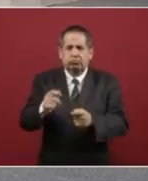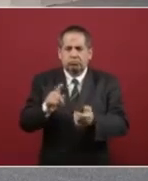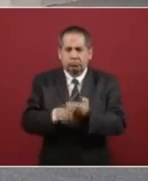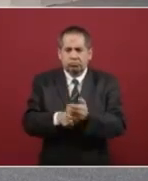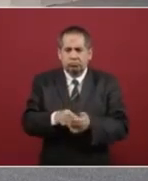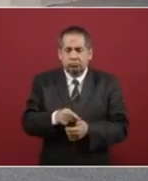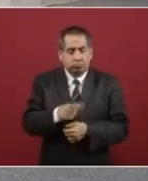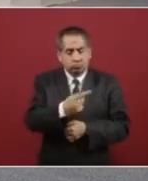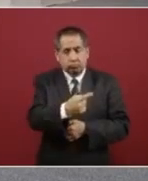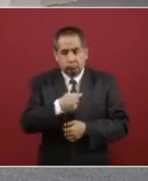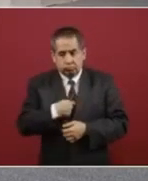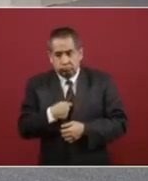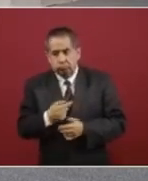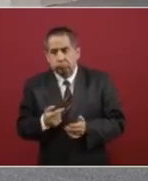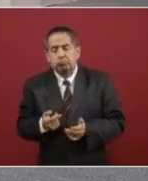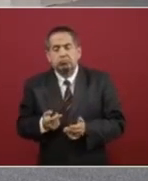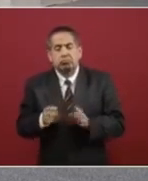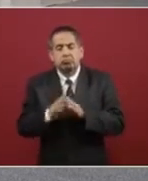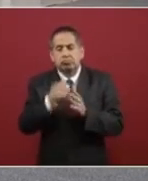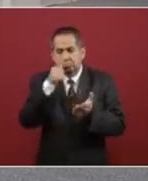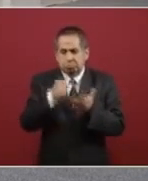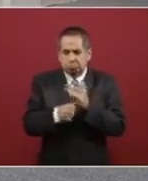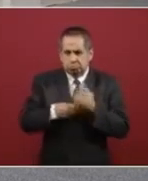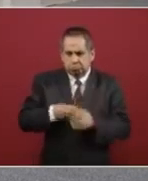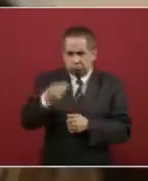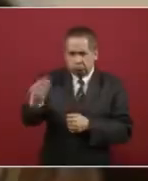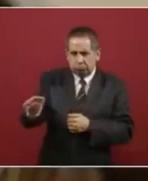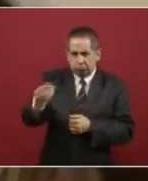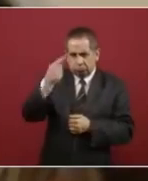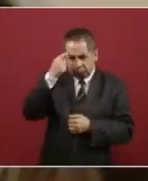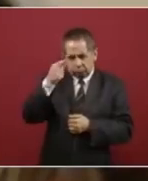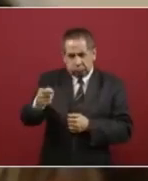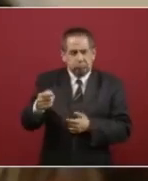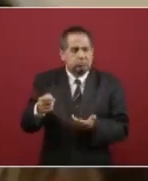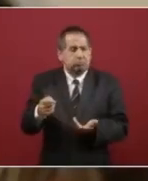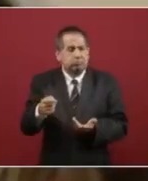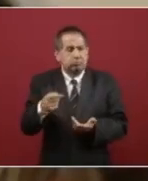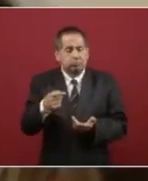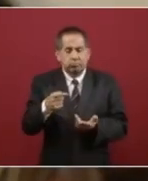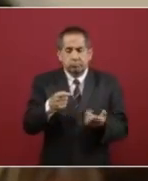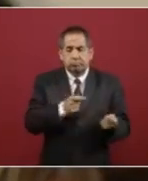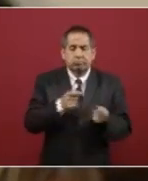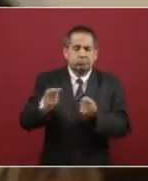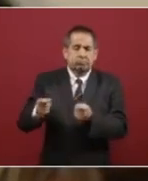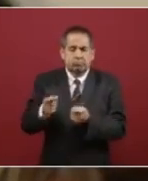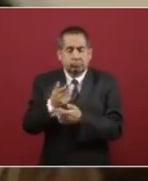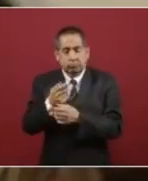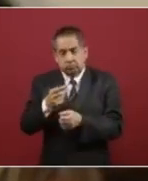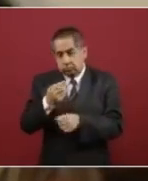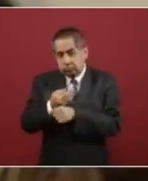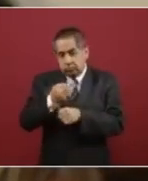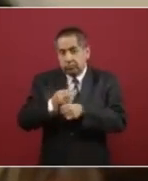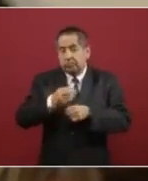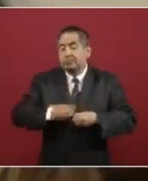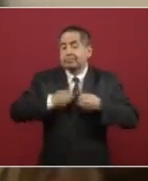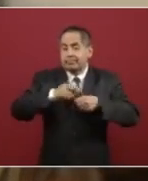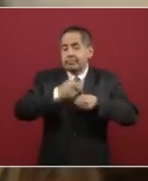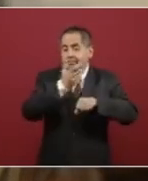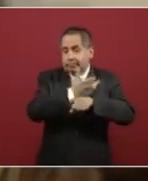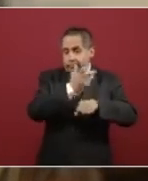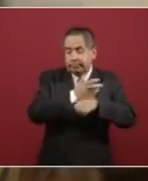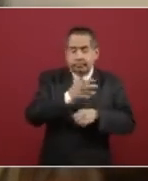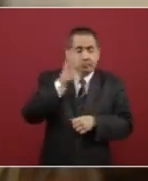han confiado en darle esta carta personalmente a usted, ya que ellos están en los Estados Unidos y en un